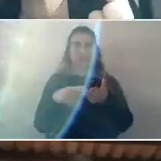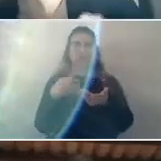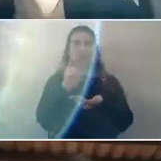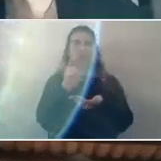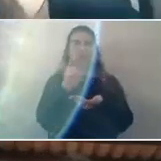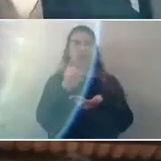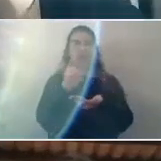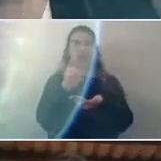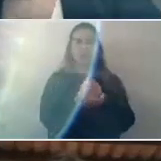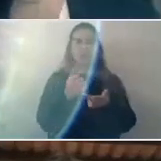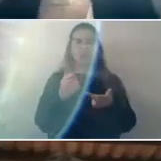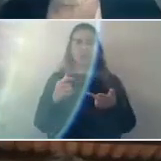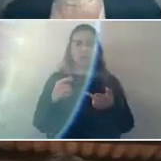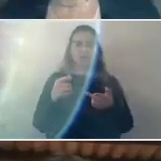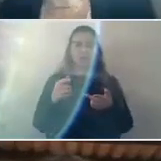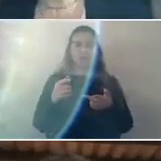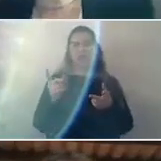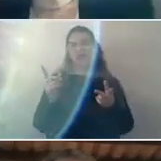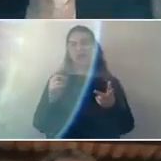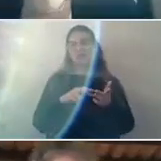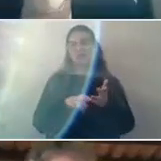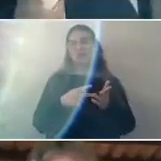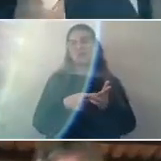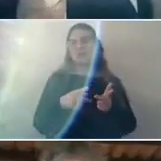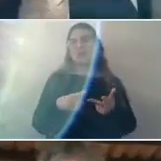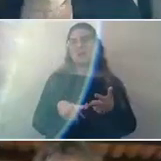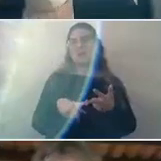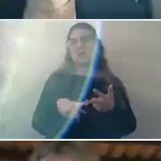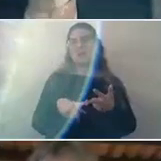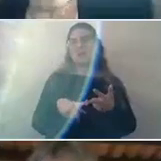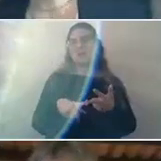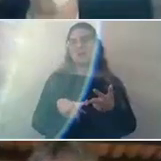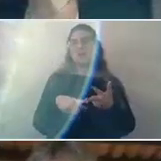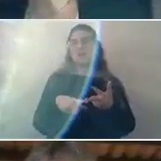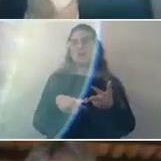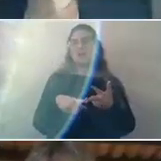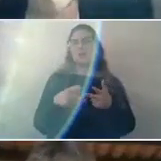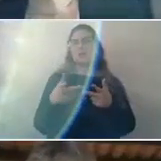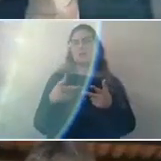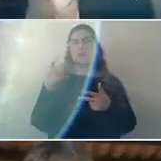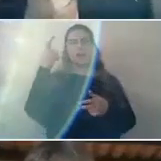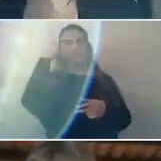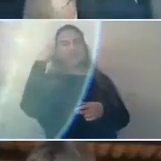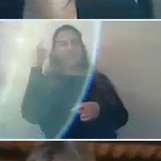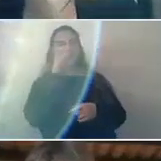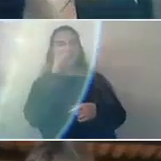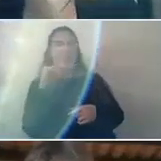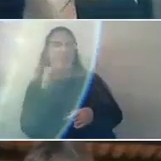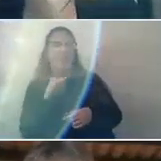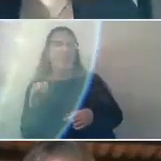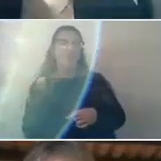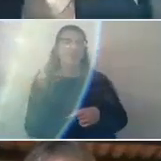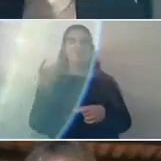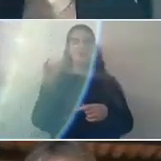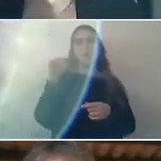posición serían la dimensión estructural los prejuicios y el lugar que ocupa socialmente